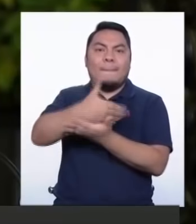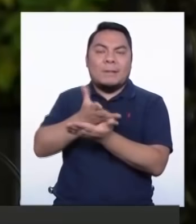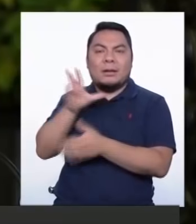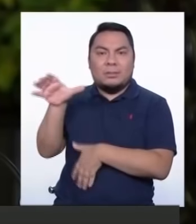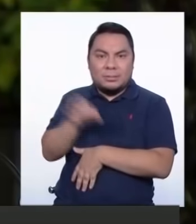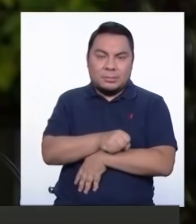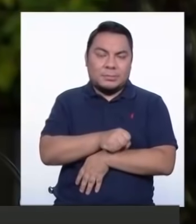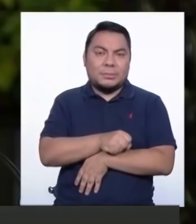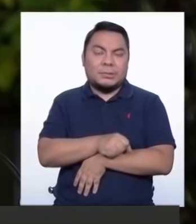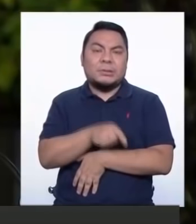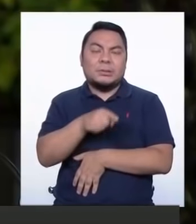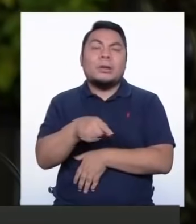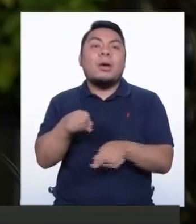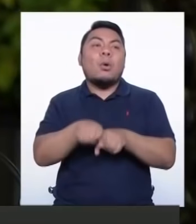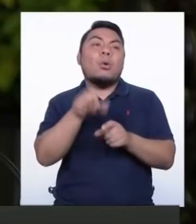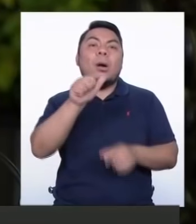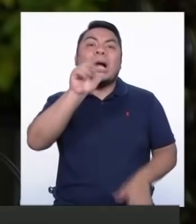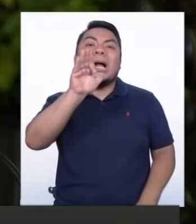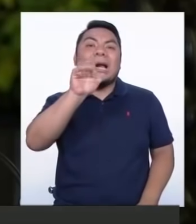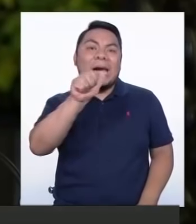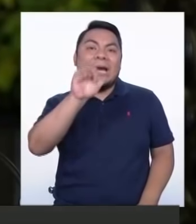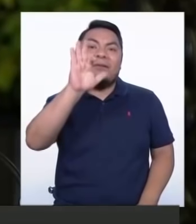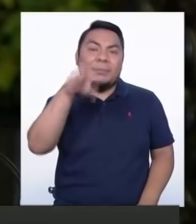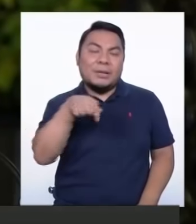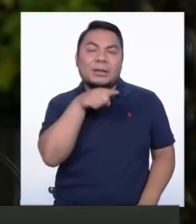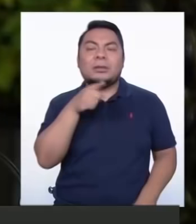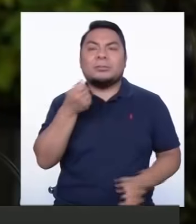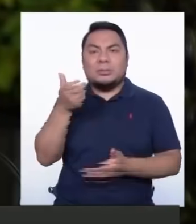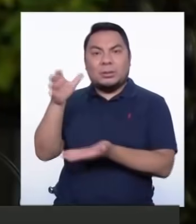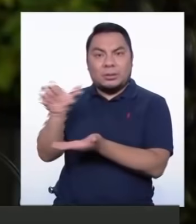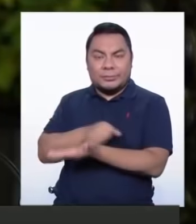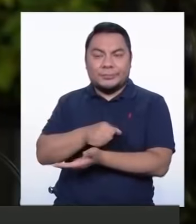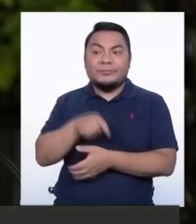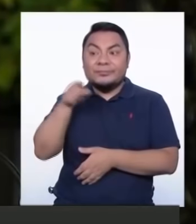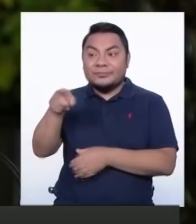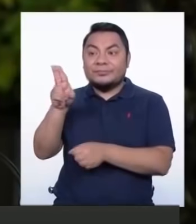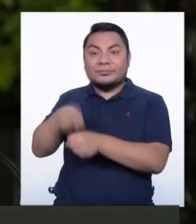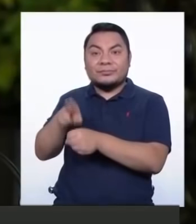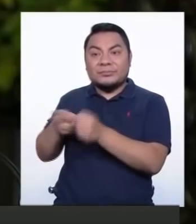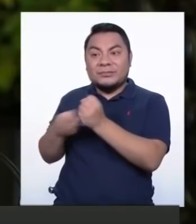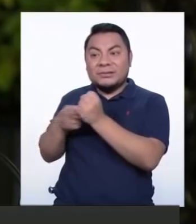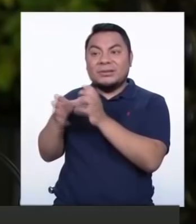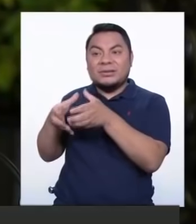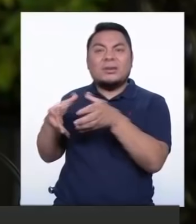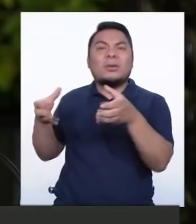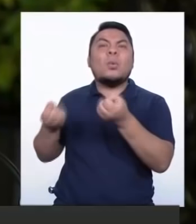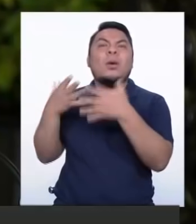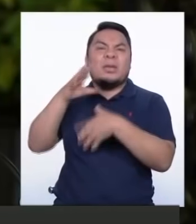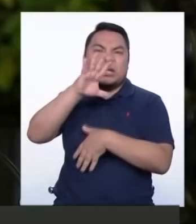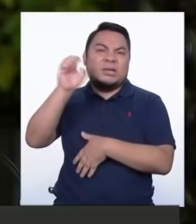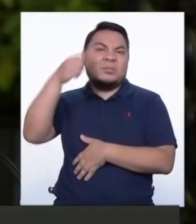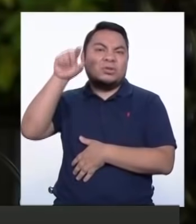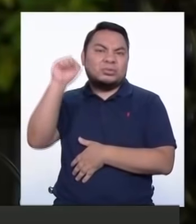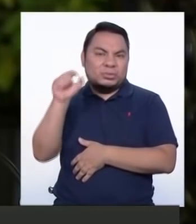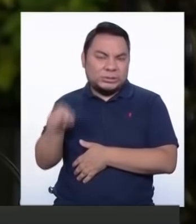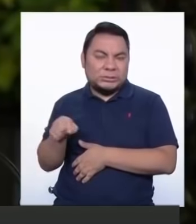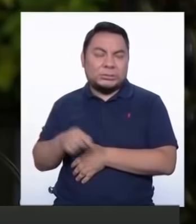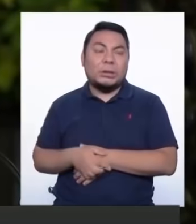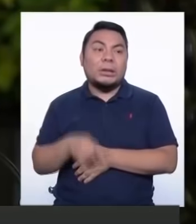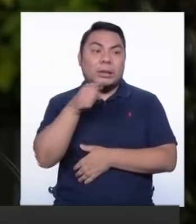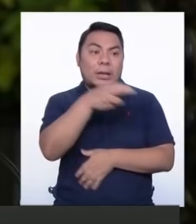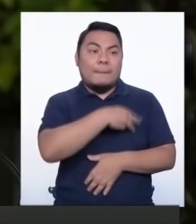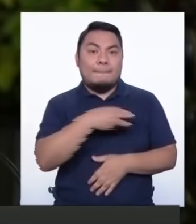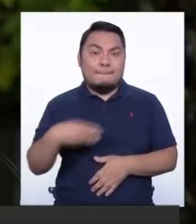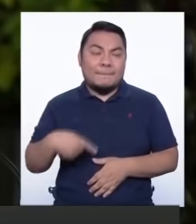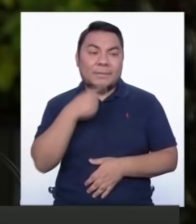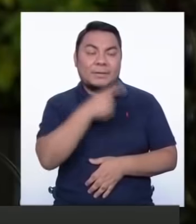estimado en ahorros privados de aproximadamente 500 millones de soles. Y luego, como lo dijo la ministra, en el caso de los